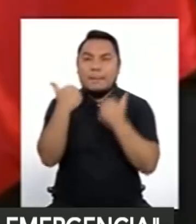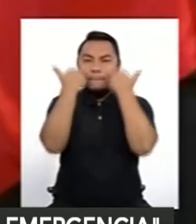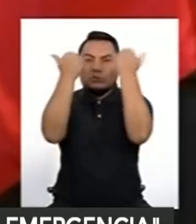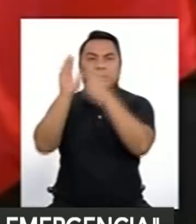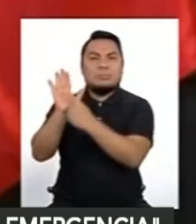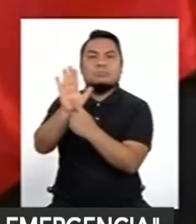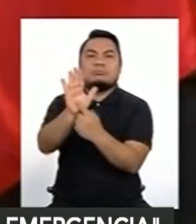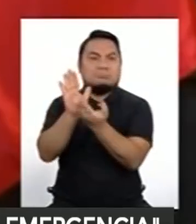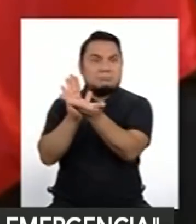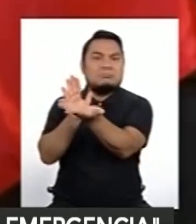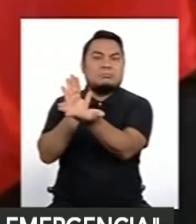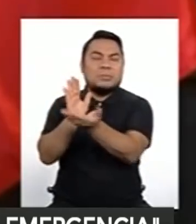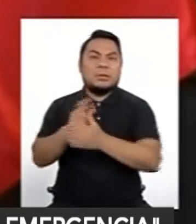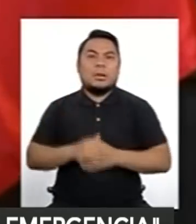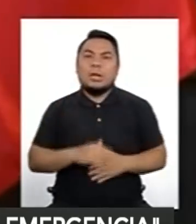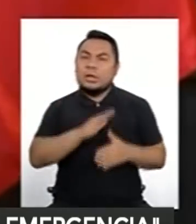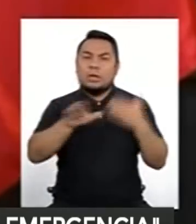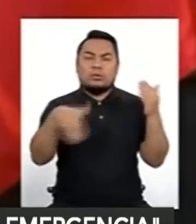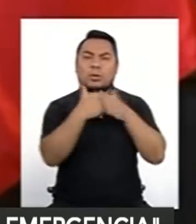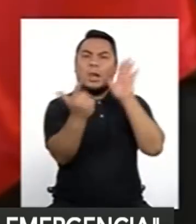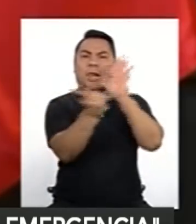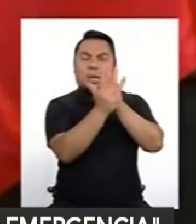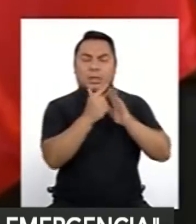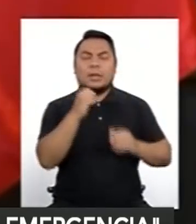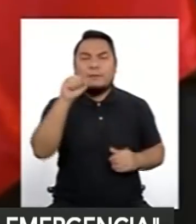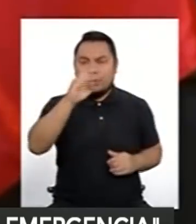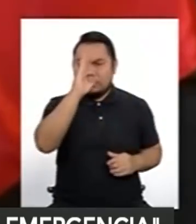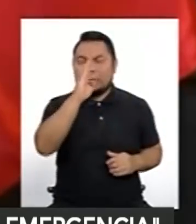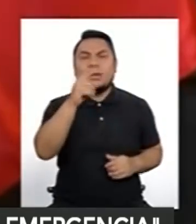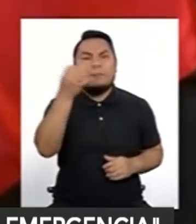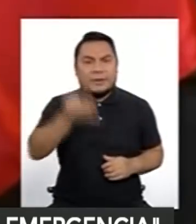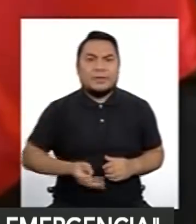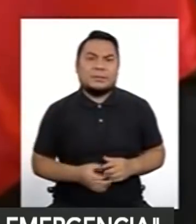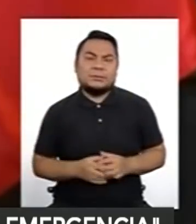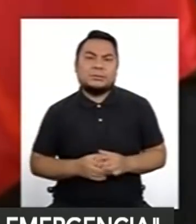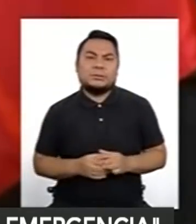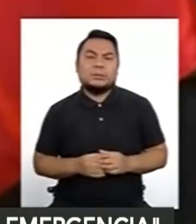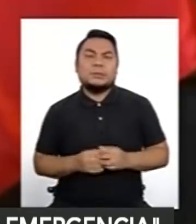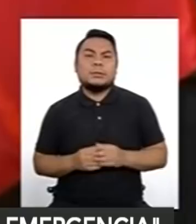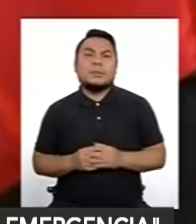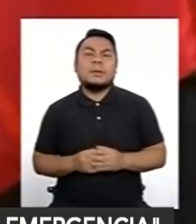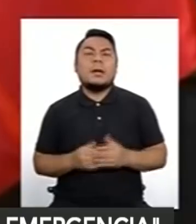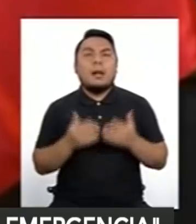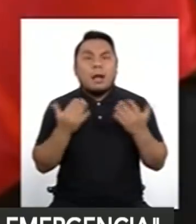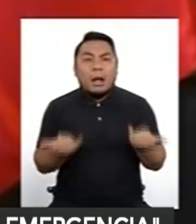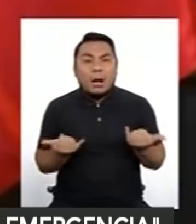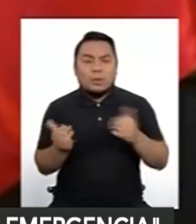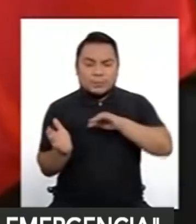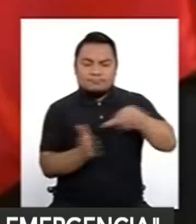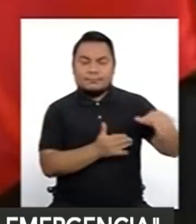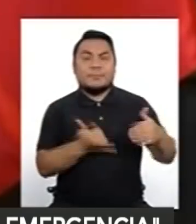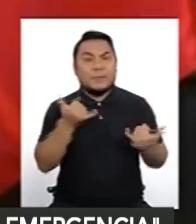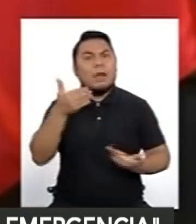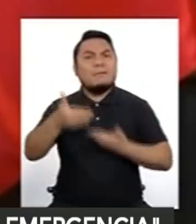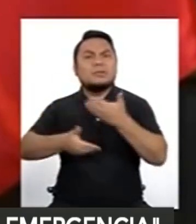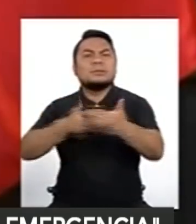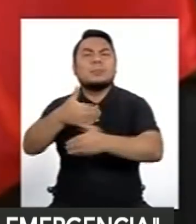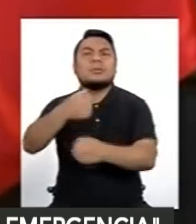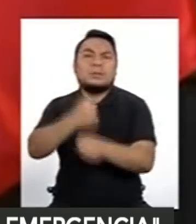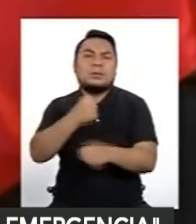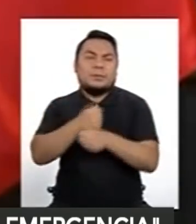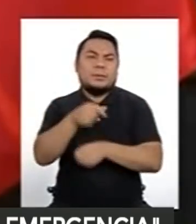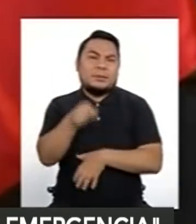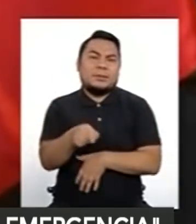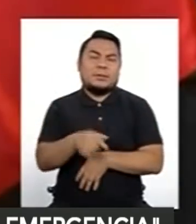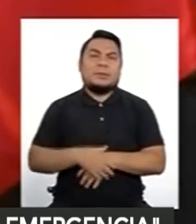lo vamos a hacer con todo el rigor de la ley, tengan la seguridad. Y entonces avanzamos en este proceso